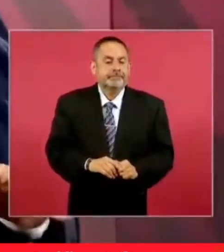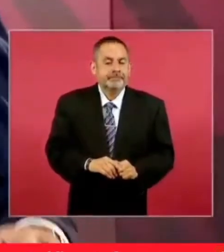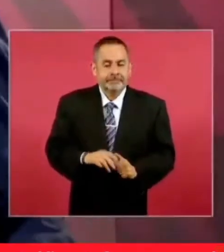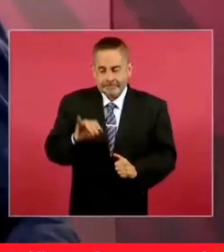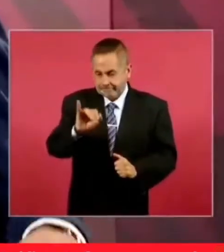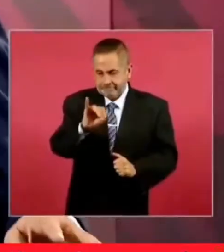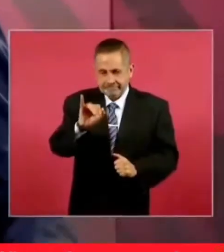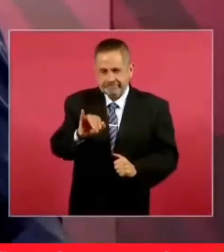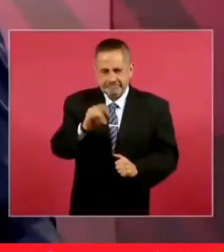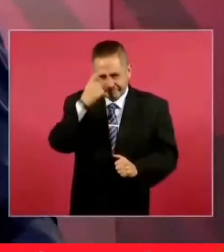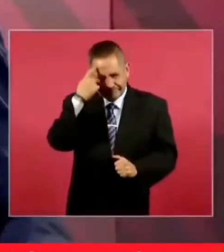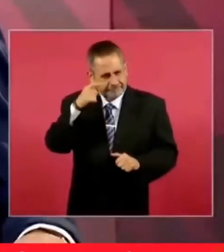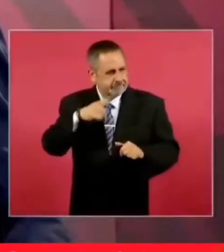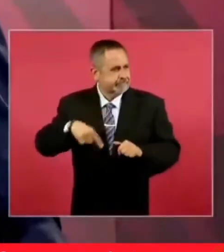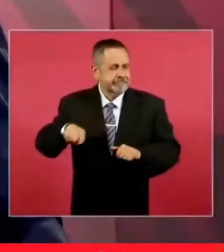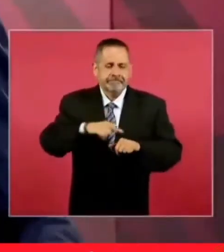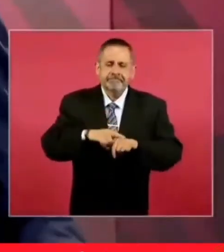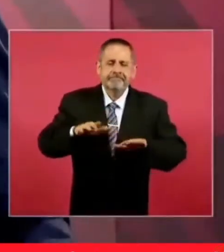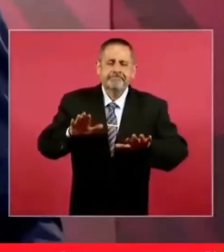haya más tranquilidad,